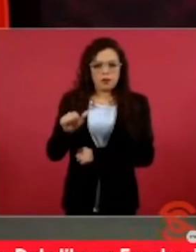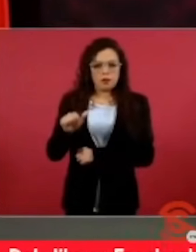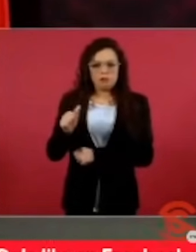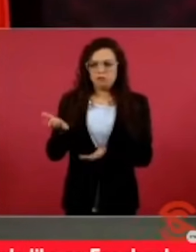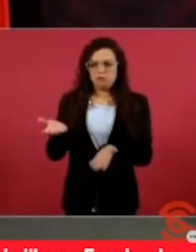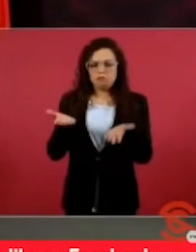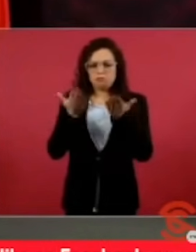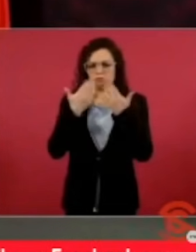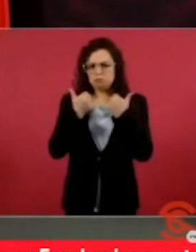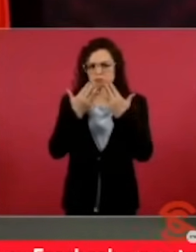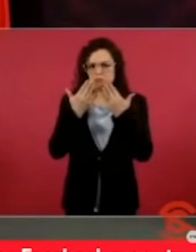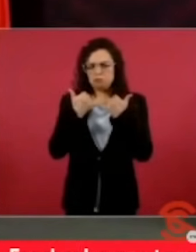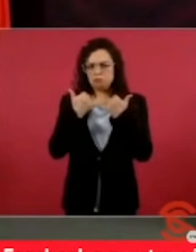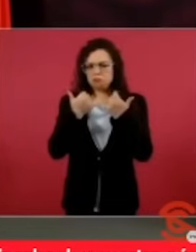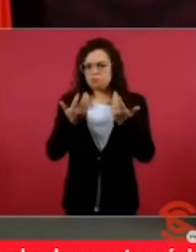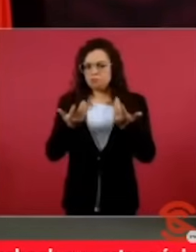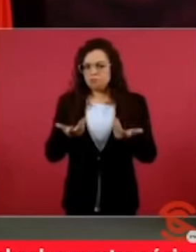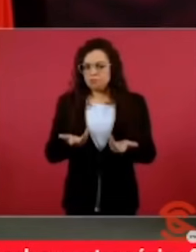Ponla